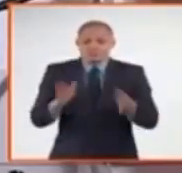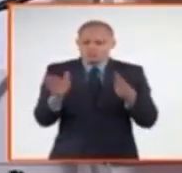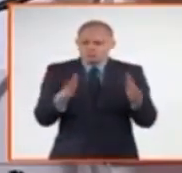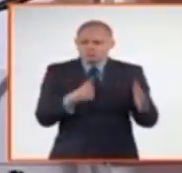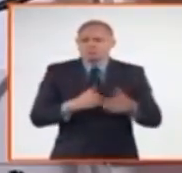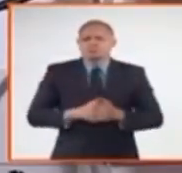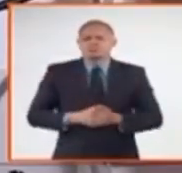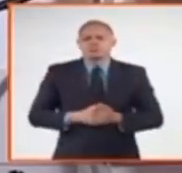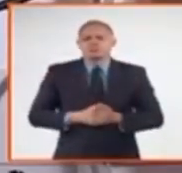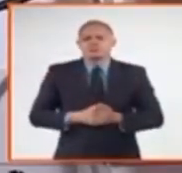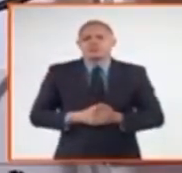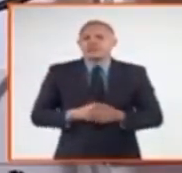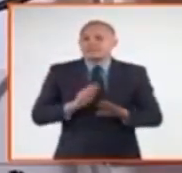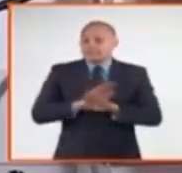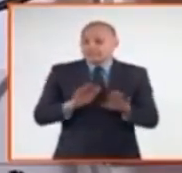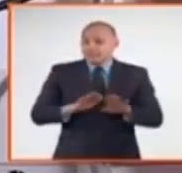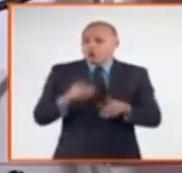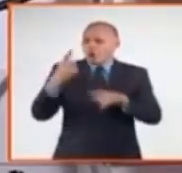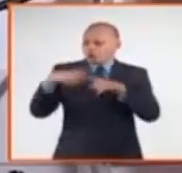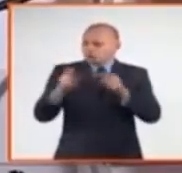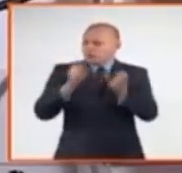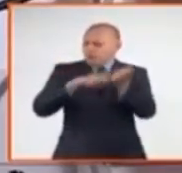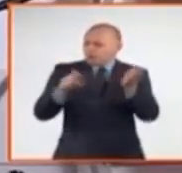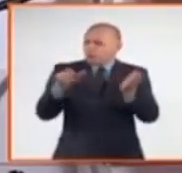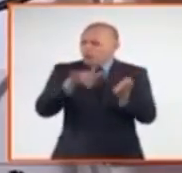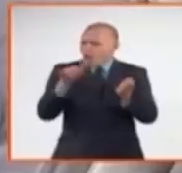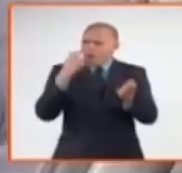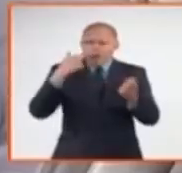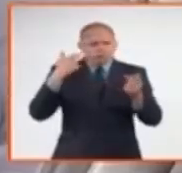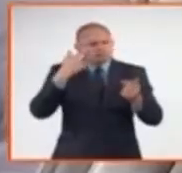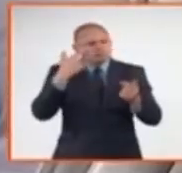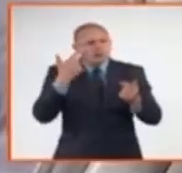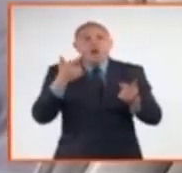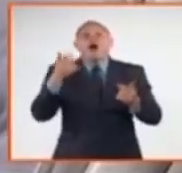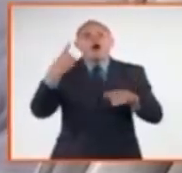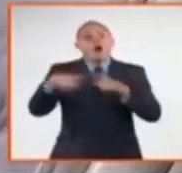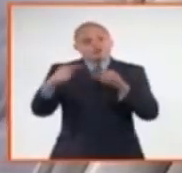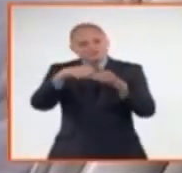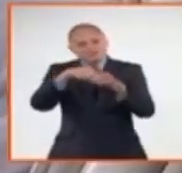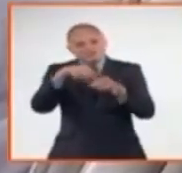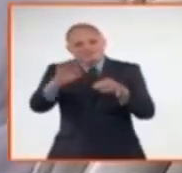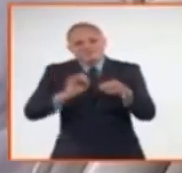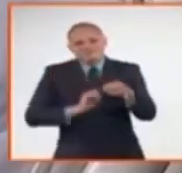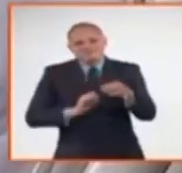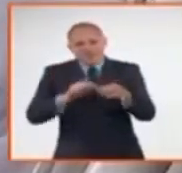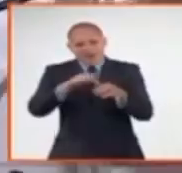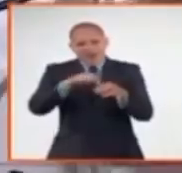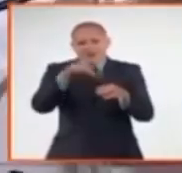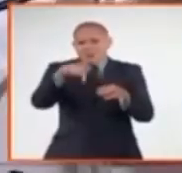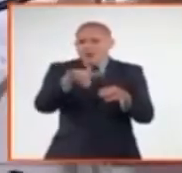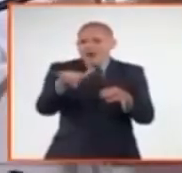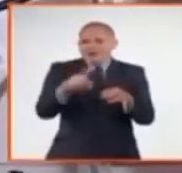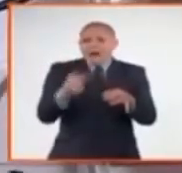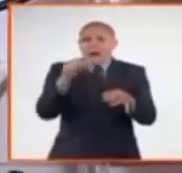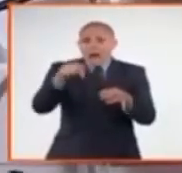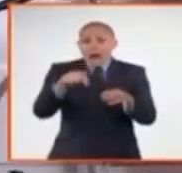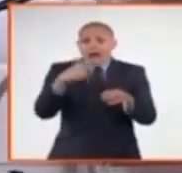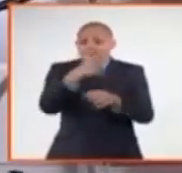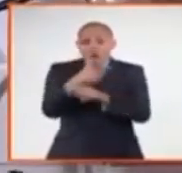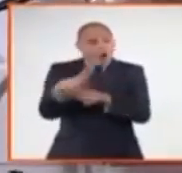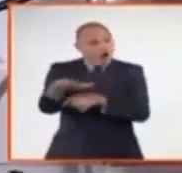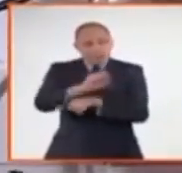de la vacuna los resultados son positivos en el mundo también el aire